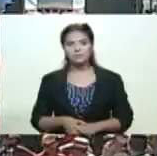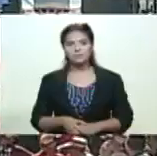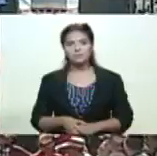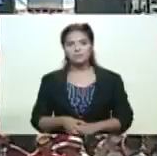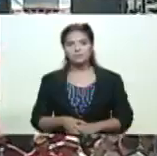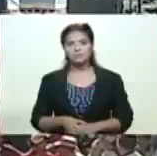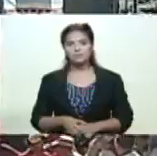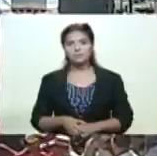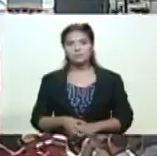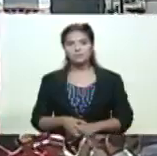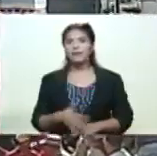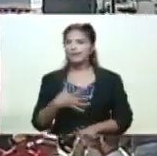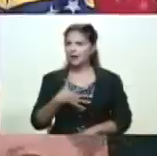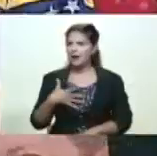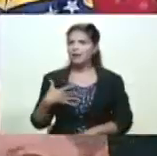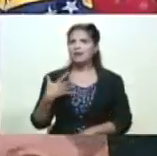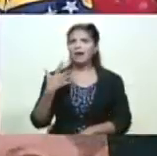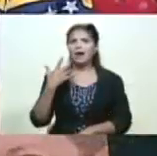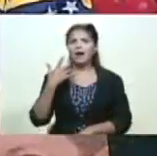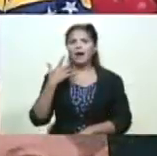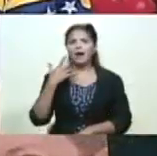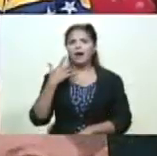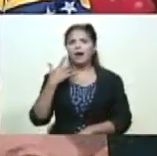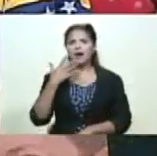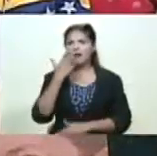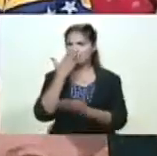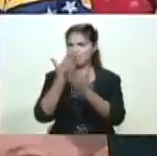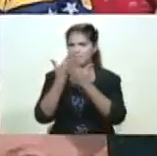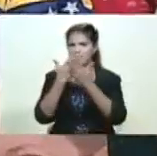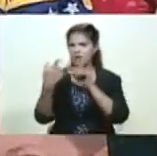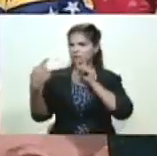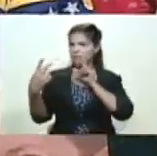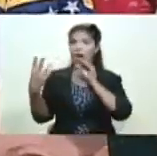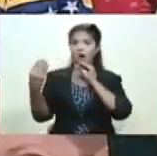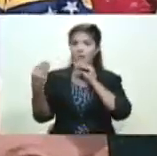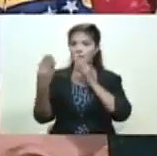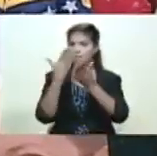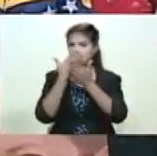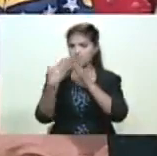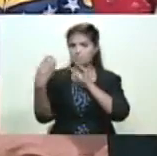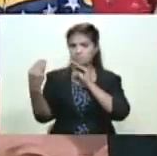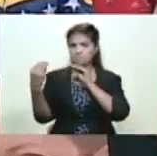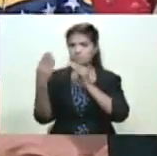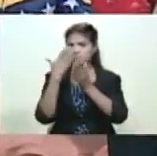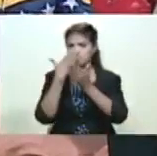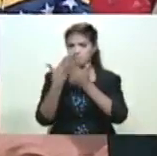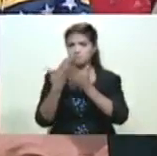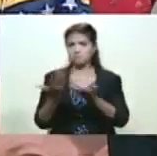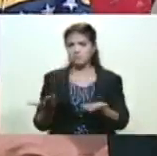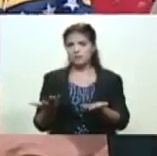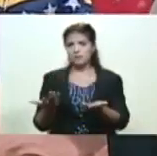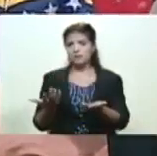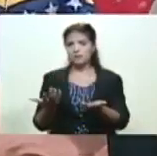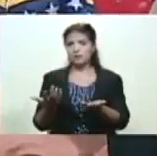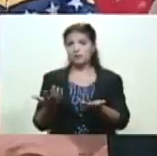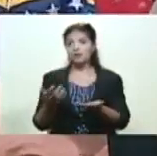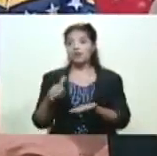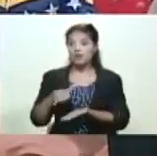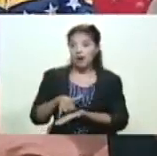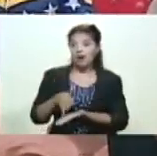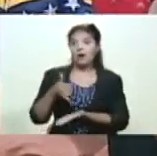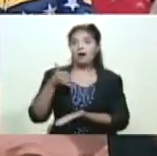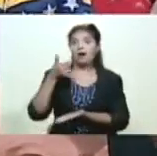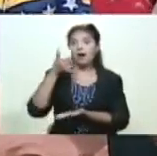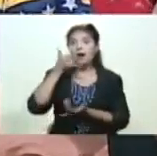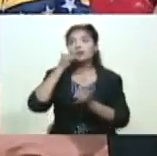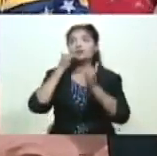que quería hablar con él face to face, cara a cara. que iba a agarrar el teléfono y lo